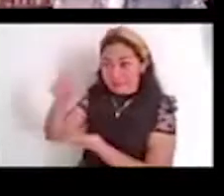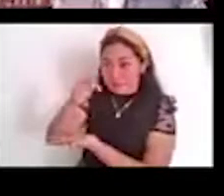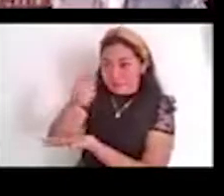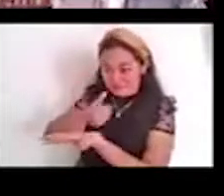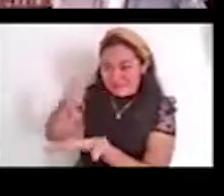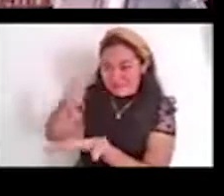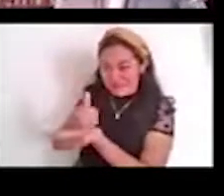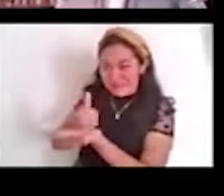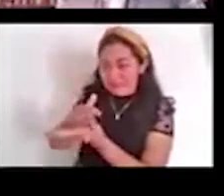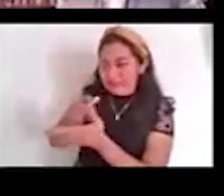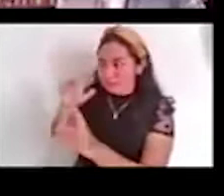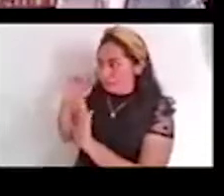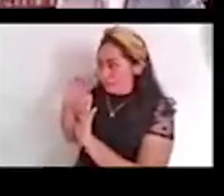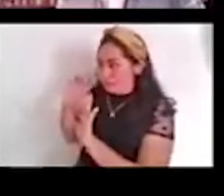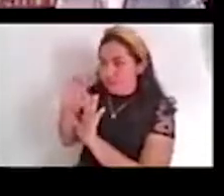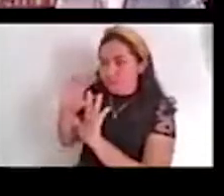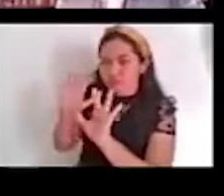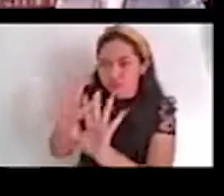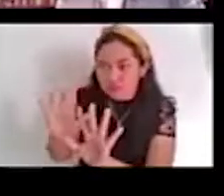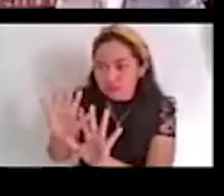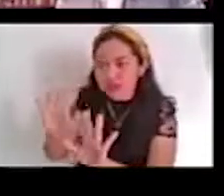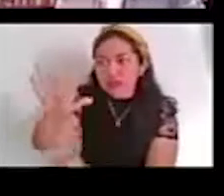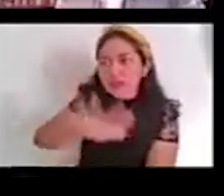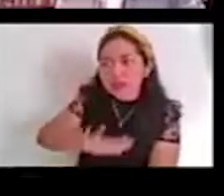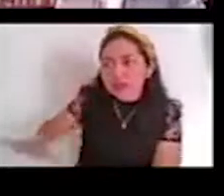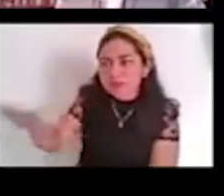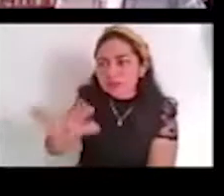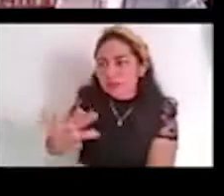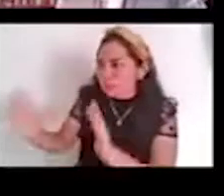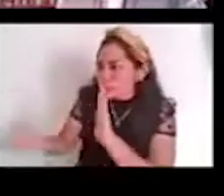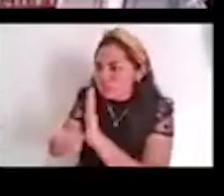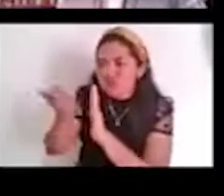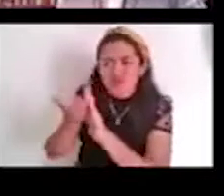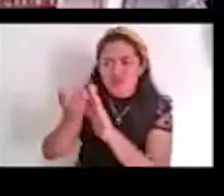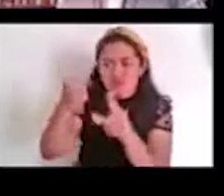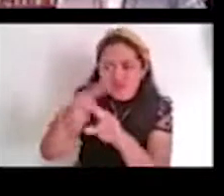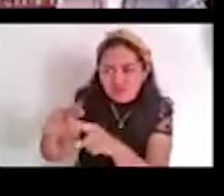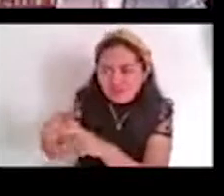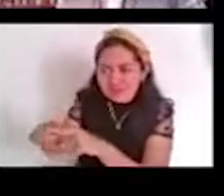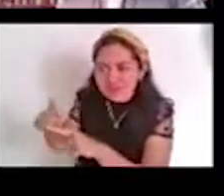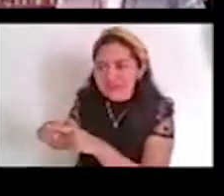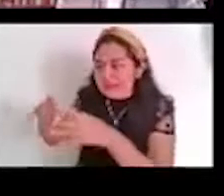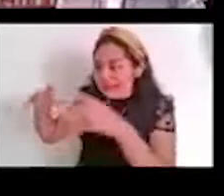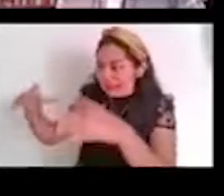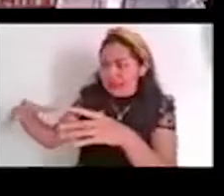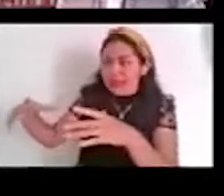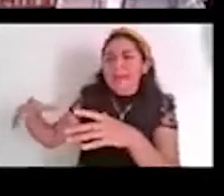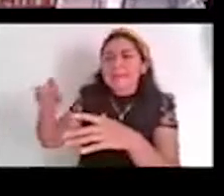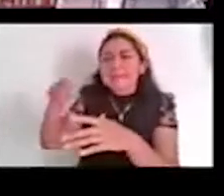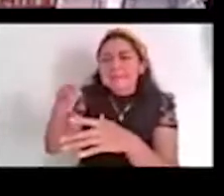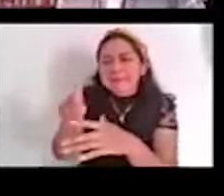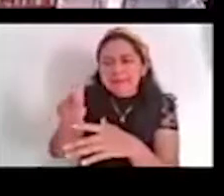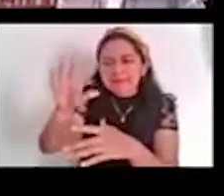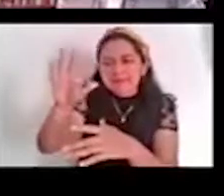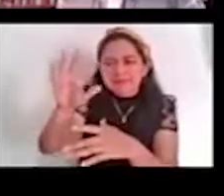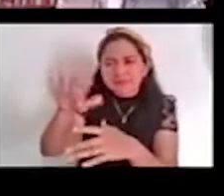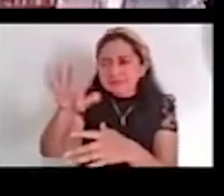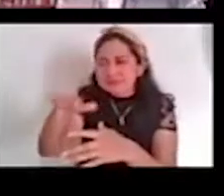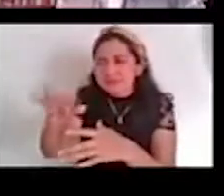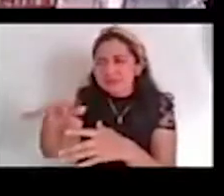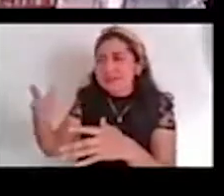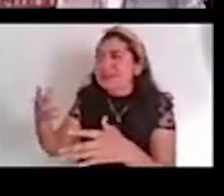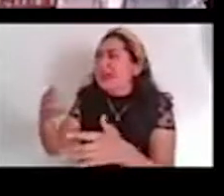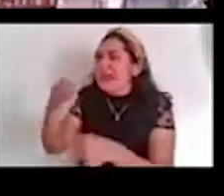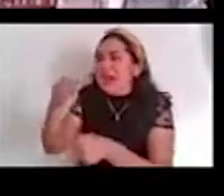este proceso imperial de esta construcción de este gran imperio mexica. Pero a ver, visiones,